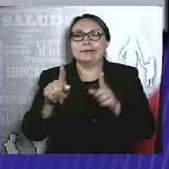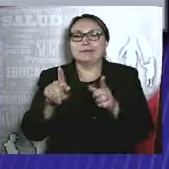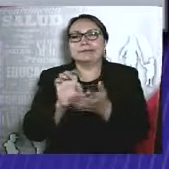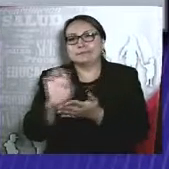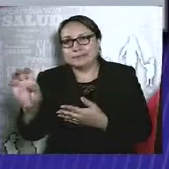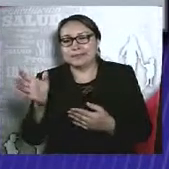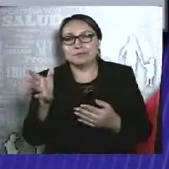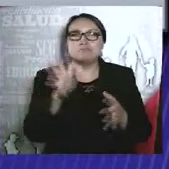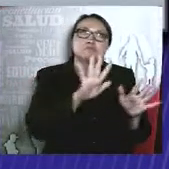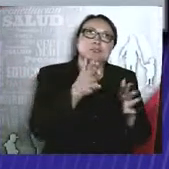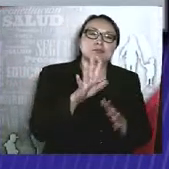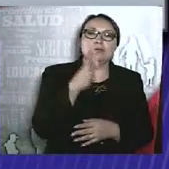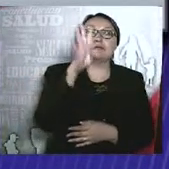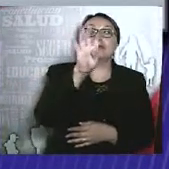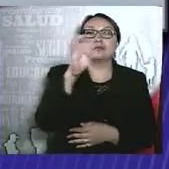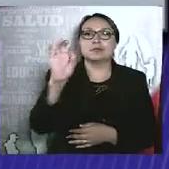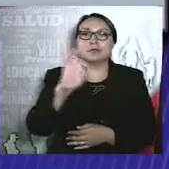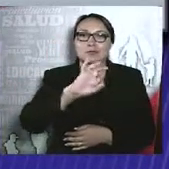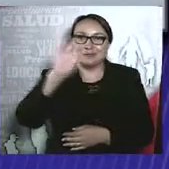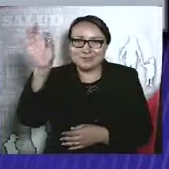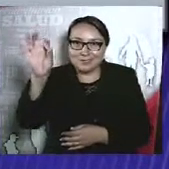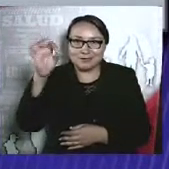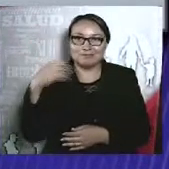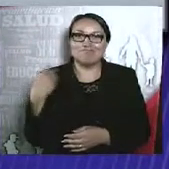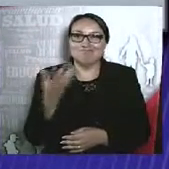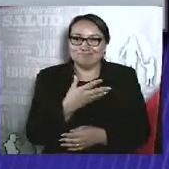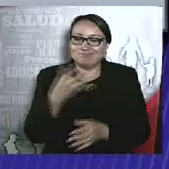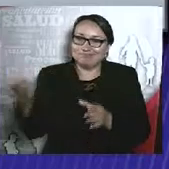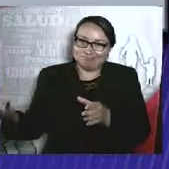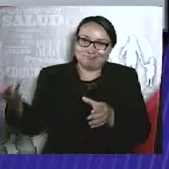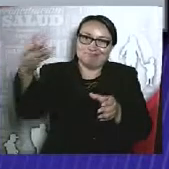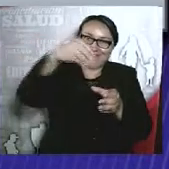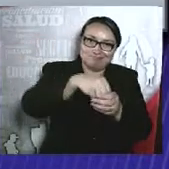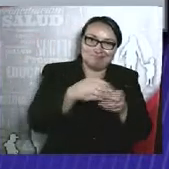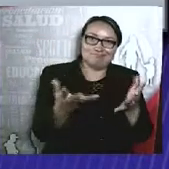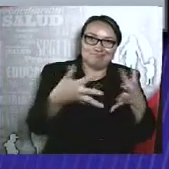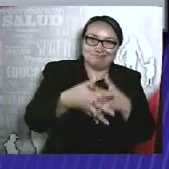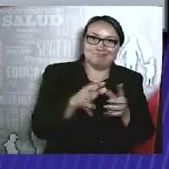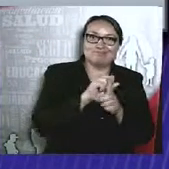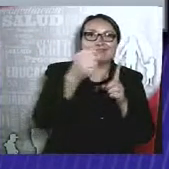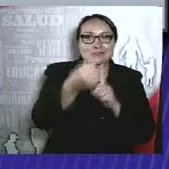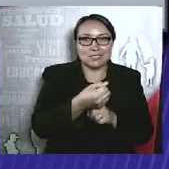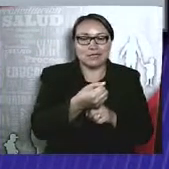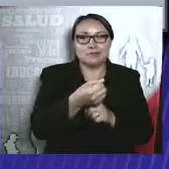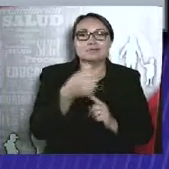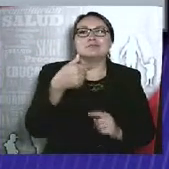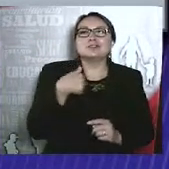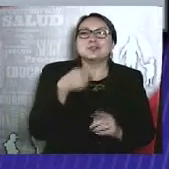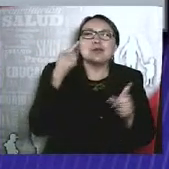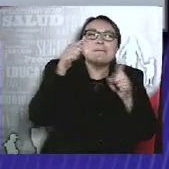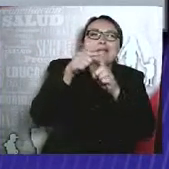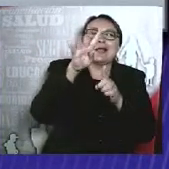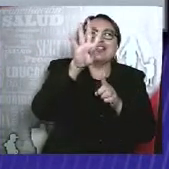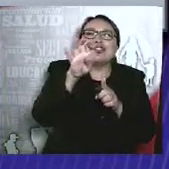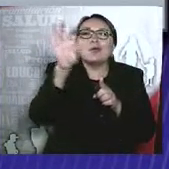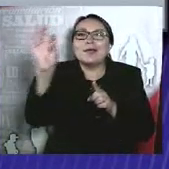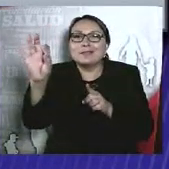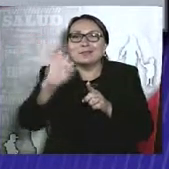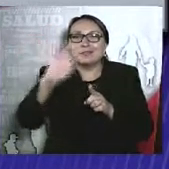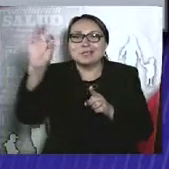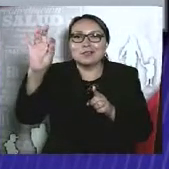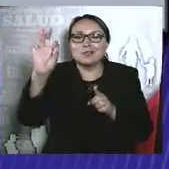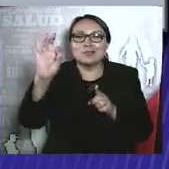menos un 90%, los íbamos a ingresar al proceso de reintegración. Esa meta era del 90%, llegamos al 86.5%. Y